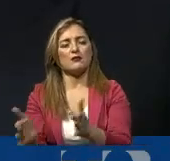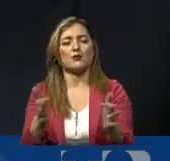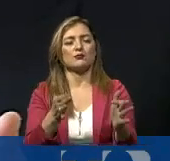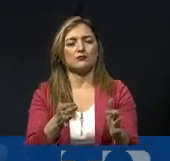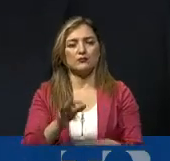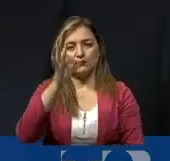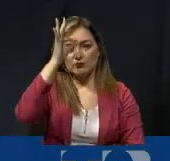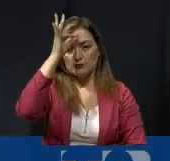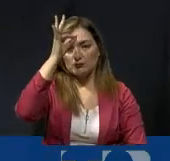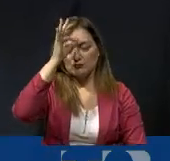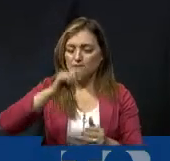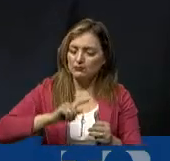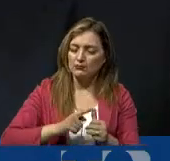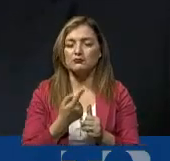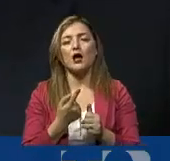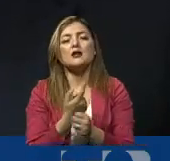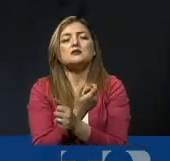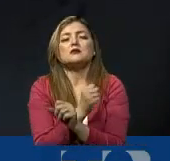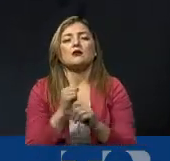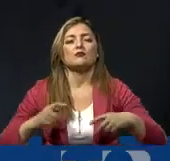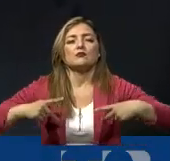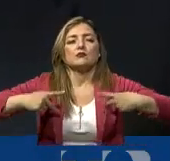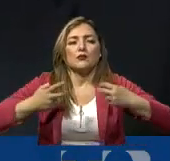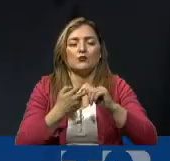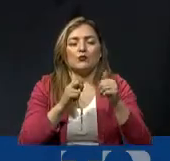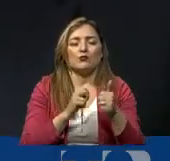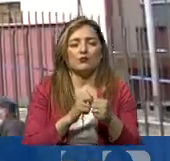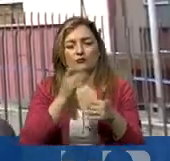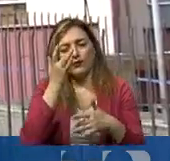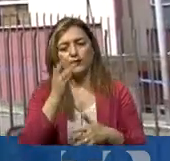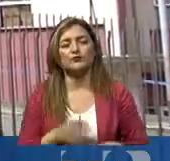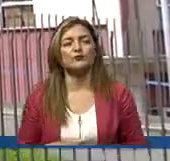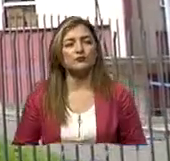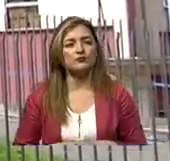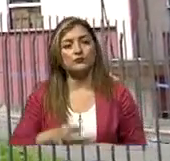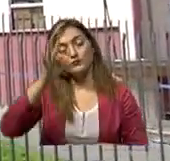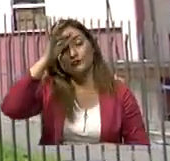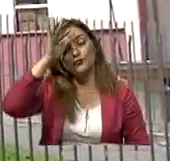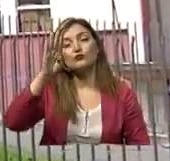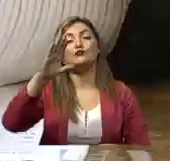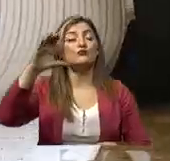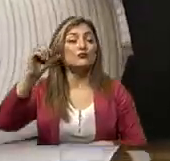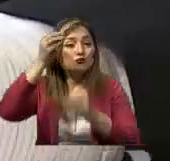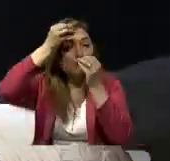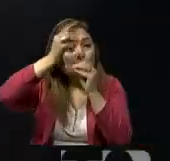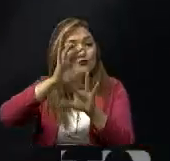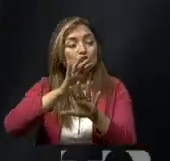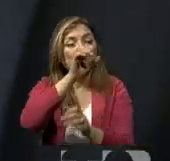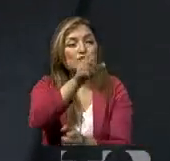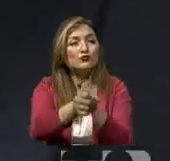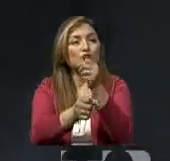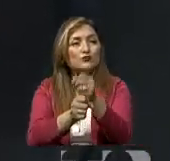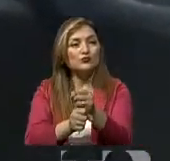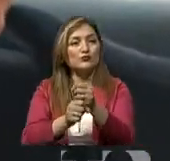el hospital para preservar la vida del paciente es resolver su problema infeccioso el hospital va cortista me informo que de lo que va del año